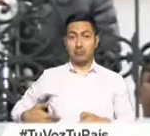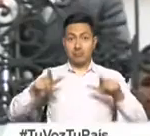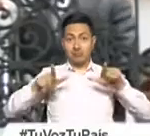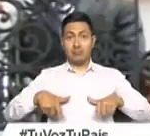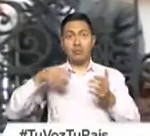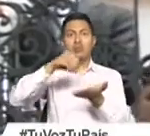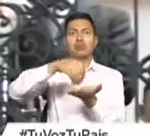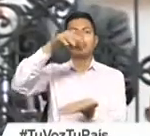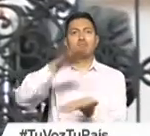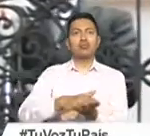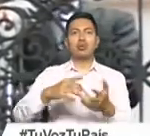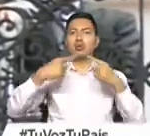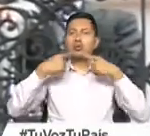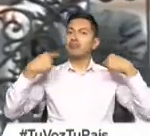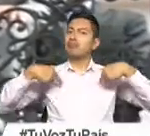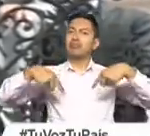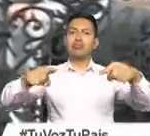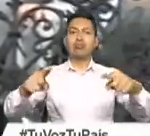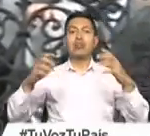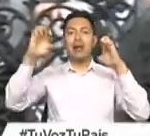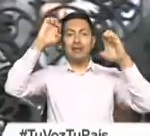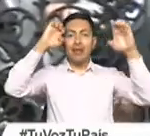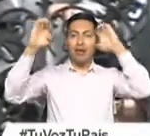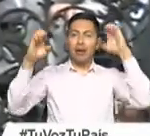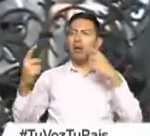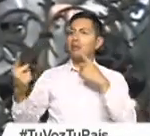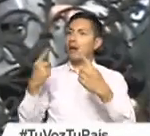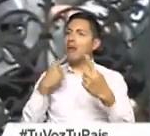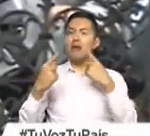nacional como política y eje estratégico de acción.